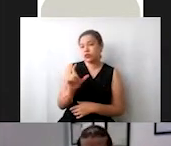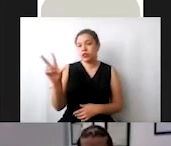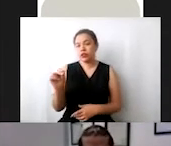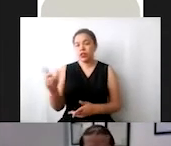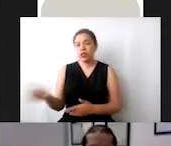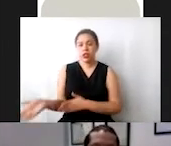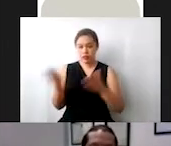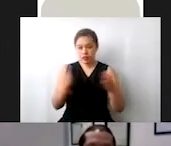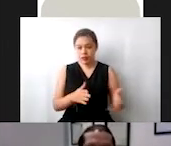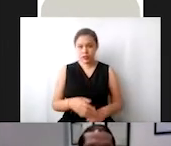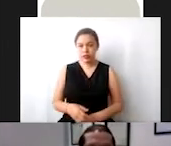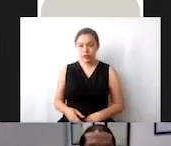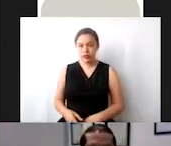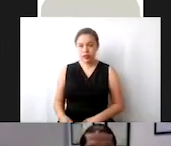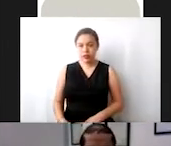por favor.